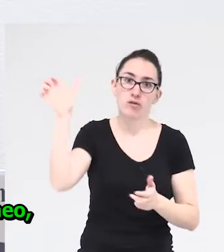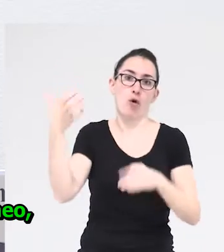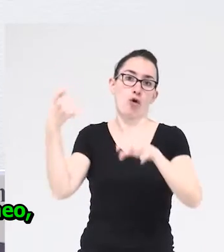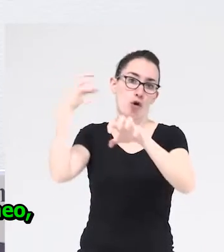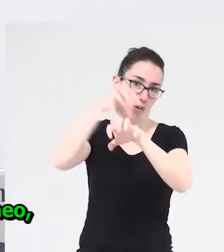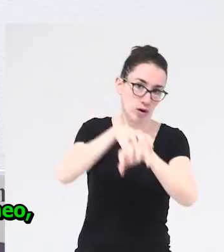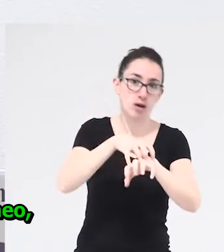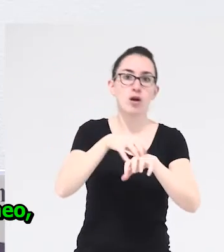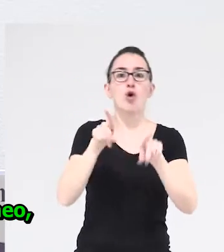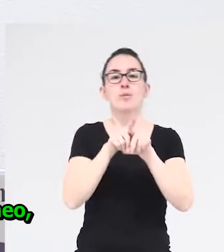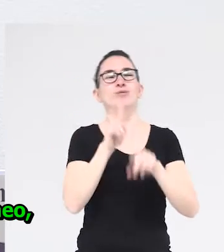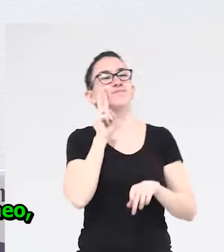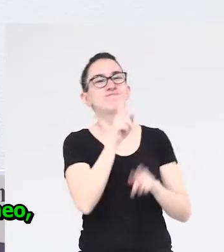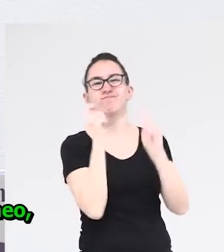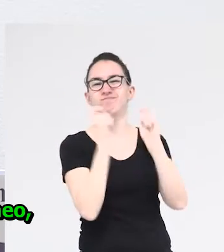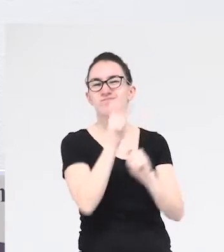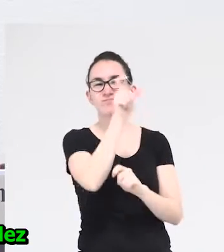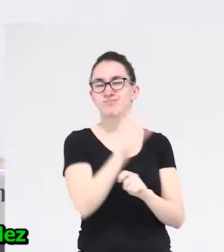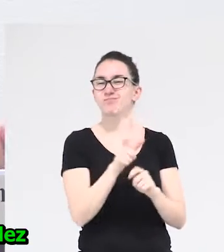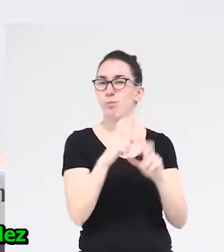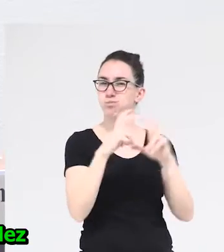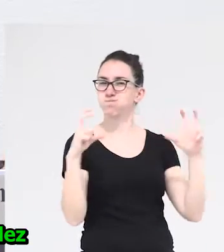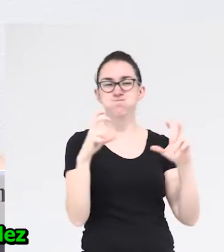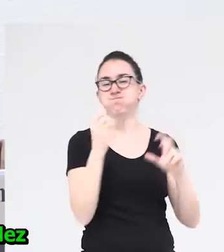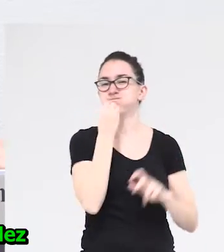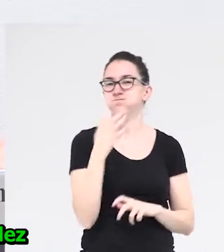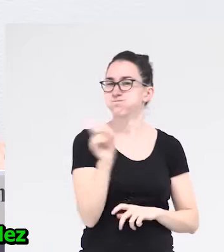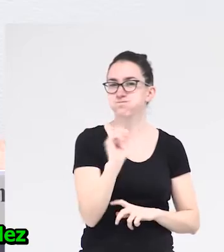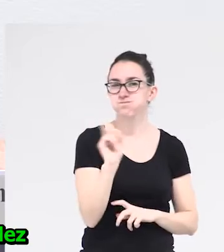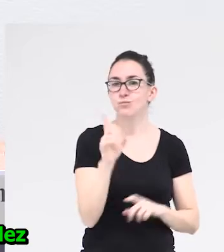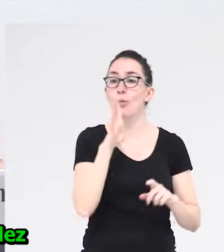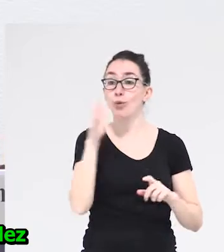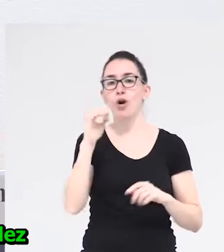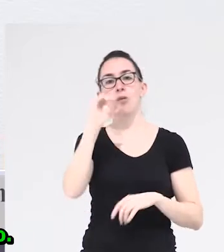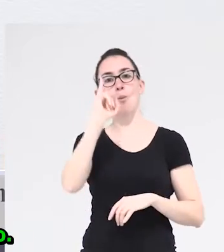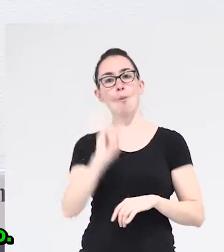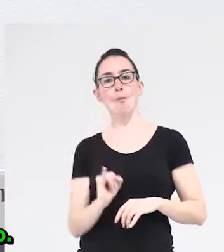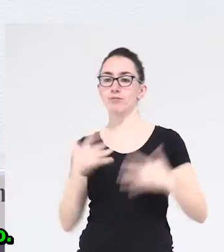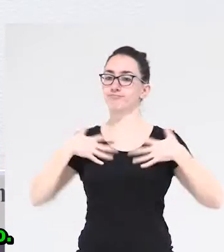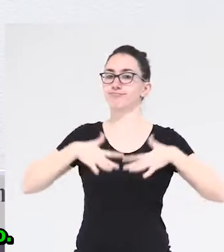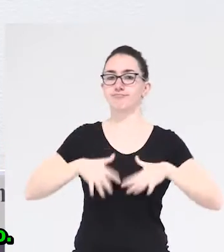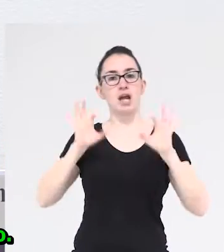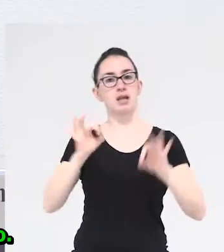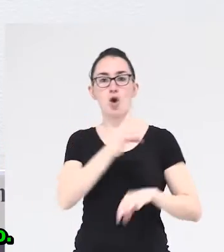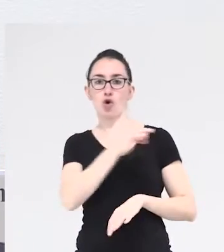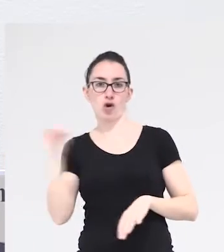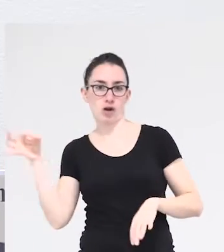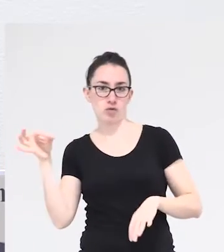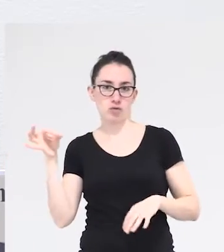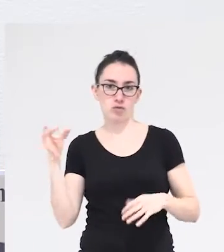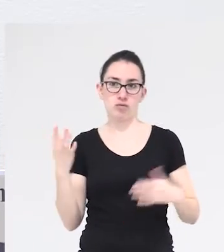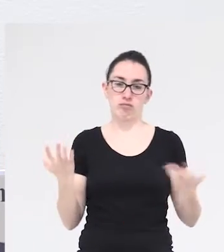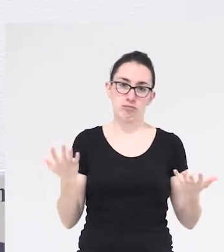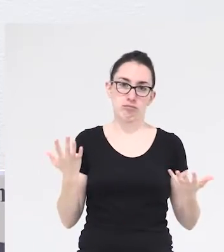cuerpo considerado erróneo, un cuerpo considerado errado y tiene que ver con una naturalización de la delgadez como la forma correcta del cuerpo, ¿no?